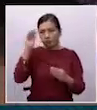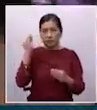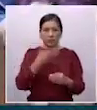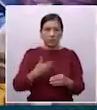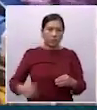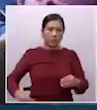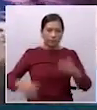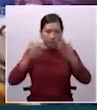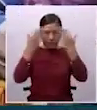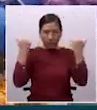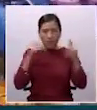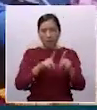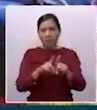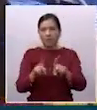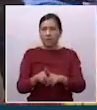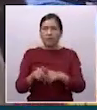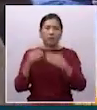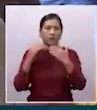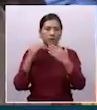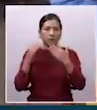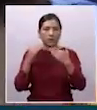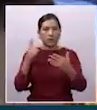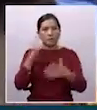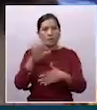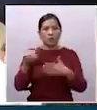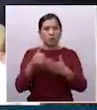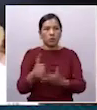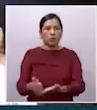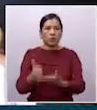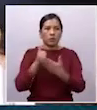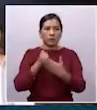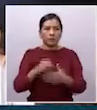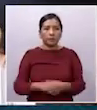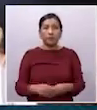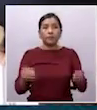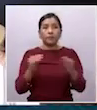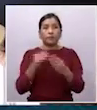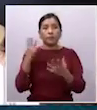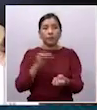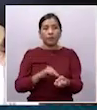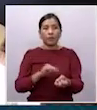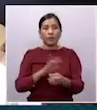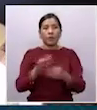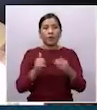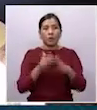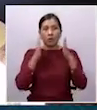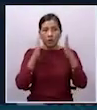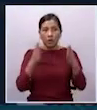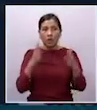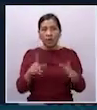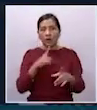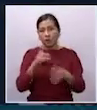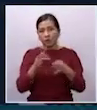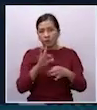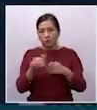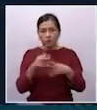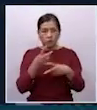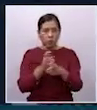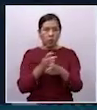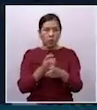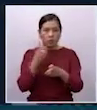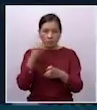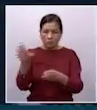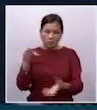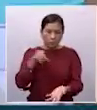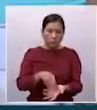igual, gracias por tu ayuda. Médico que atiende a la menor informó que el implante óseo que entregó la Lotería